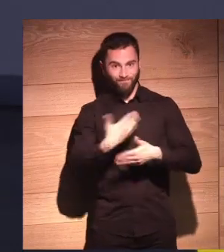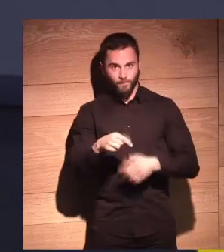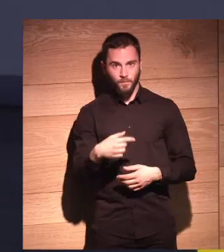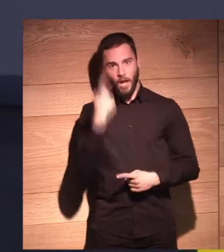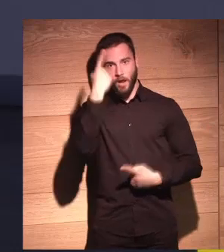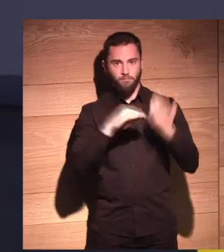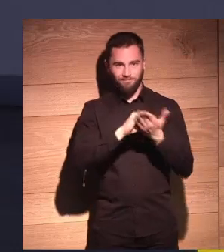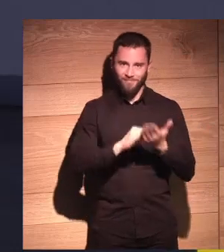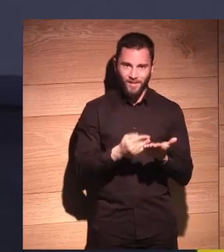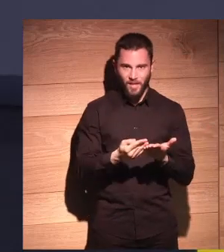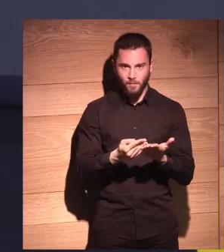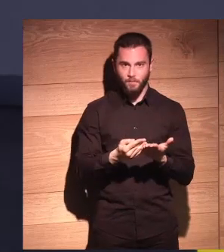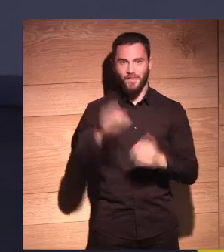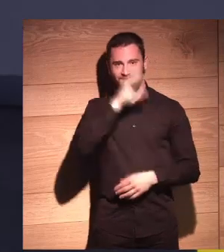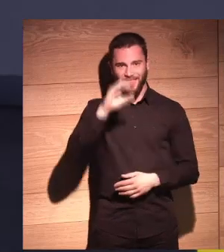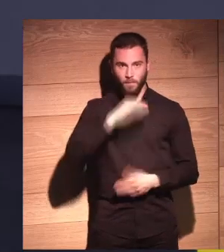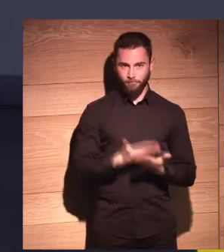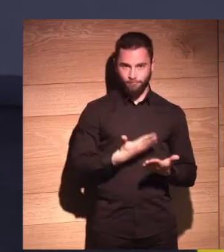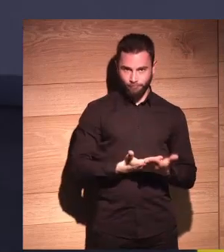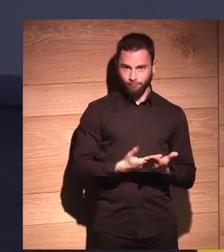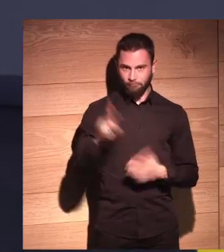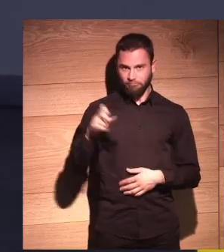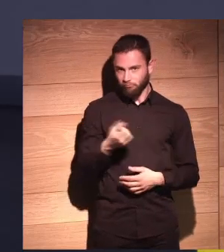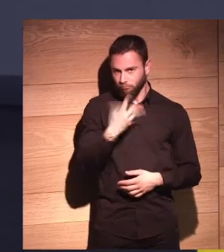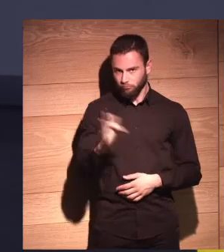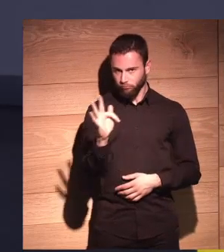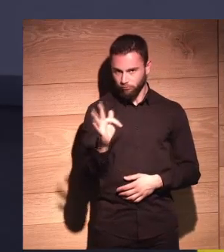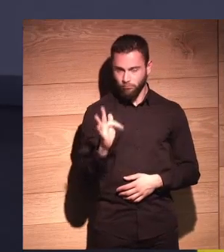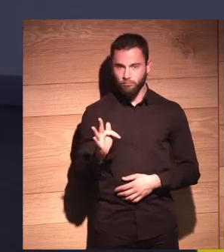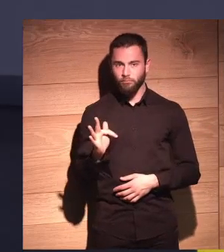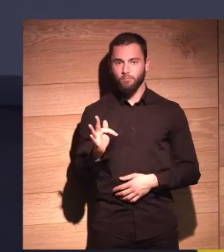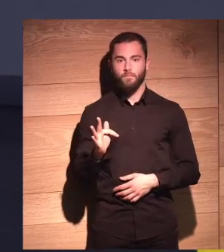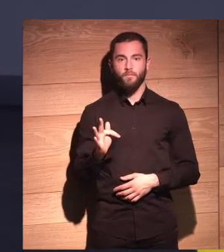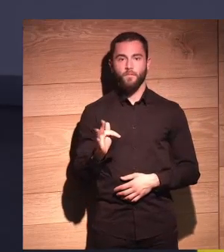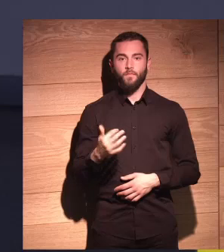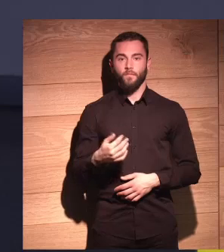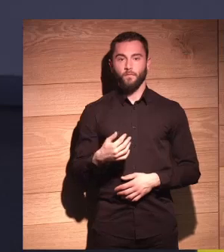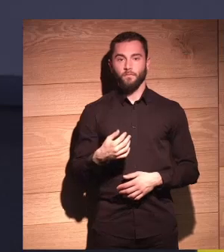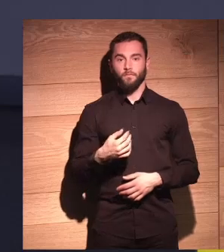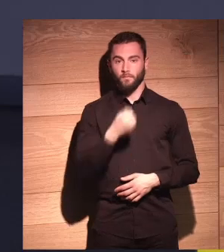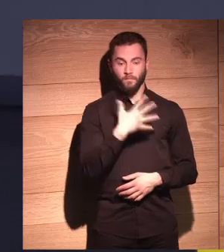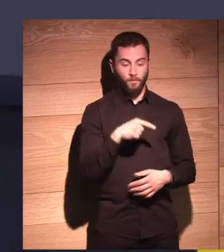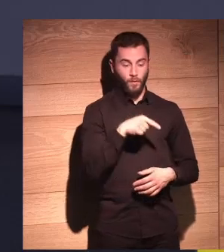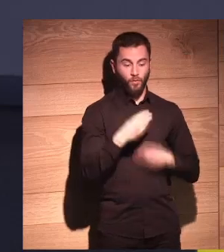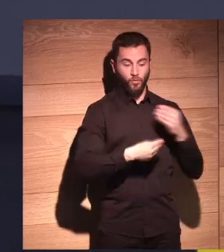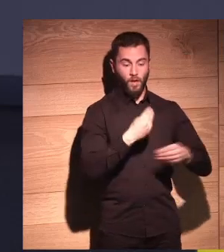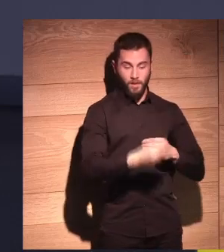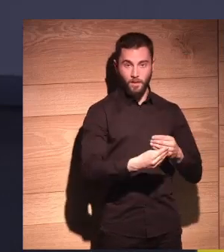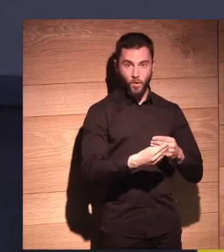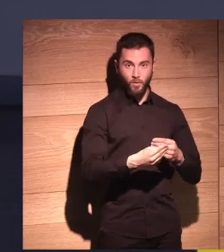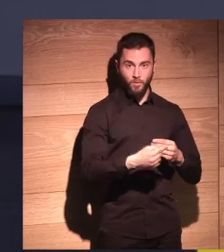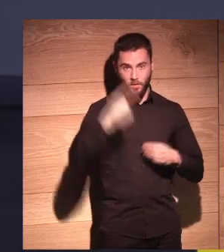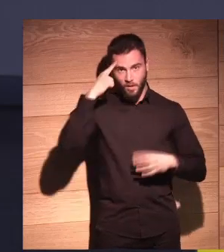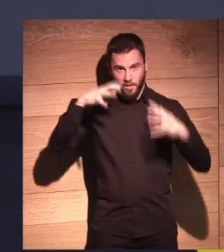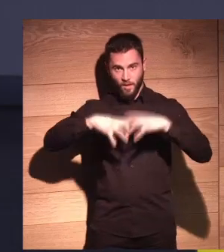cierto, o sea, le da una validez científica y está muy bien, es decir, está bien basar aquello que hacemos en nuestro propio